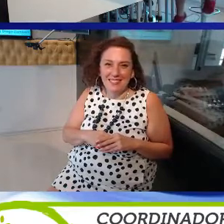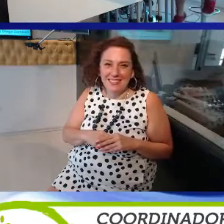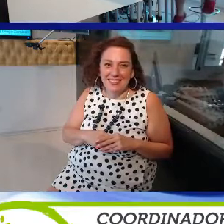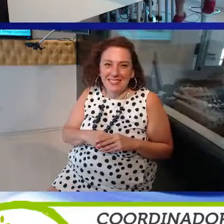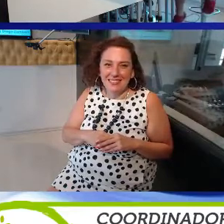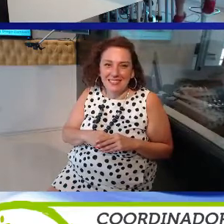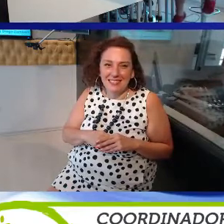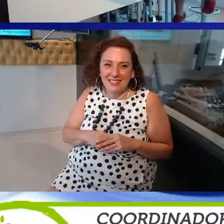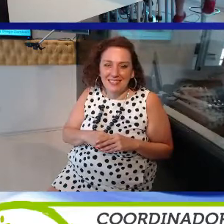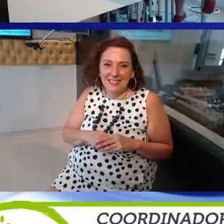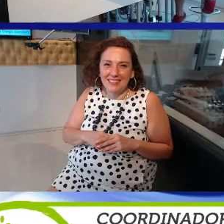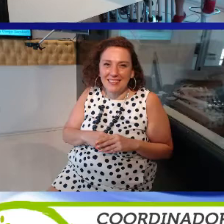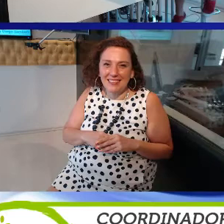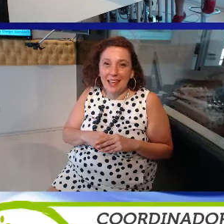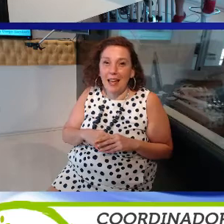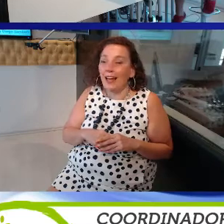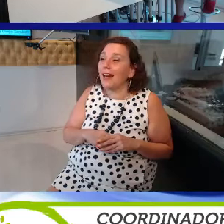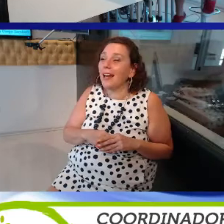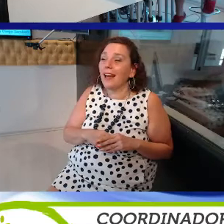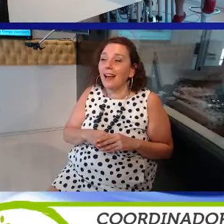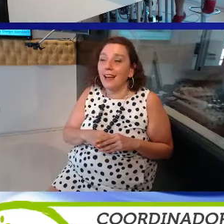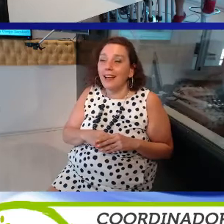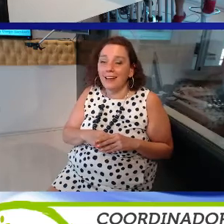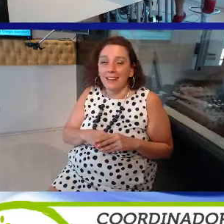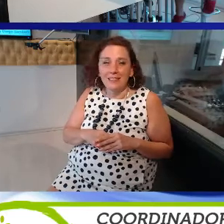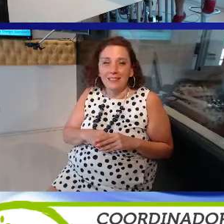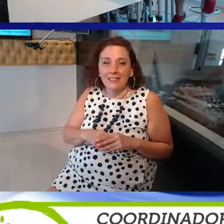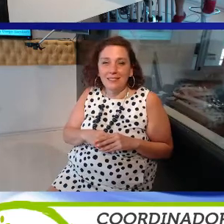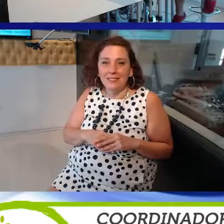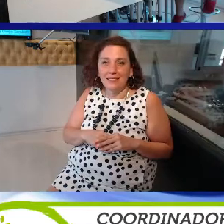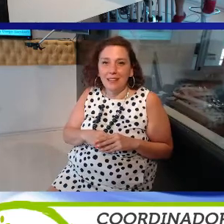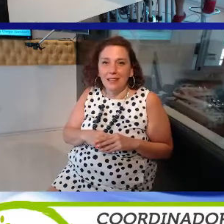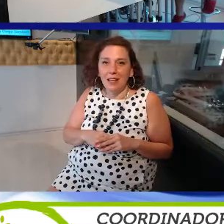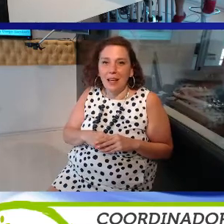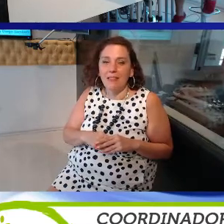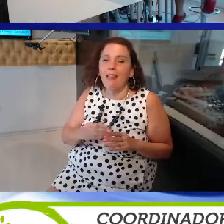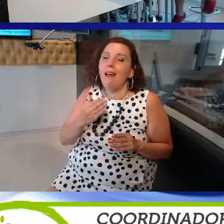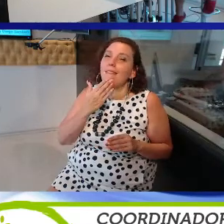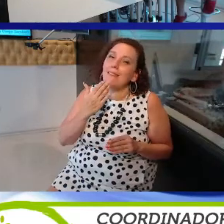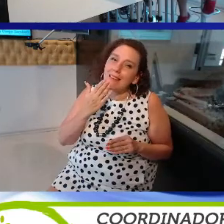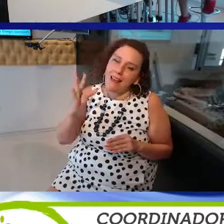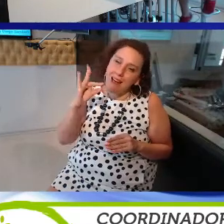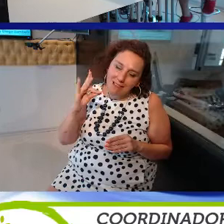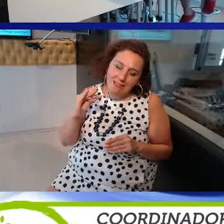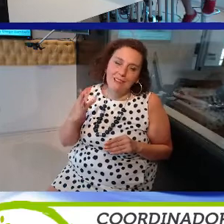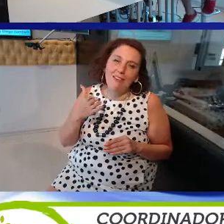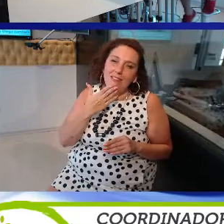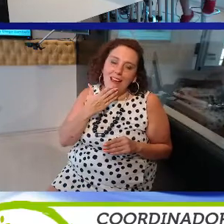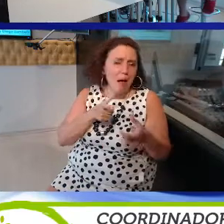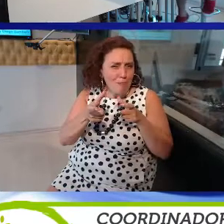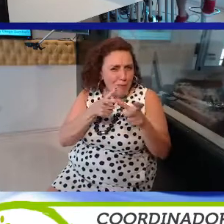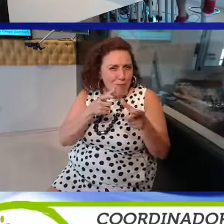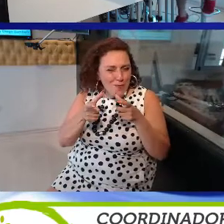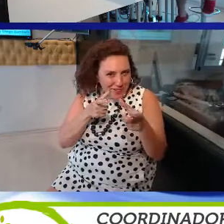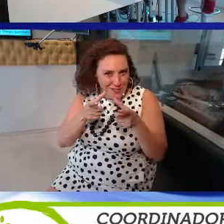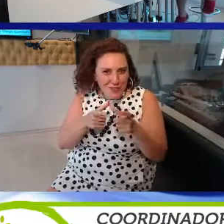son las 3:30, ¿hora de qué? ¿Qué te digo? Bueno, Diego, gracias por la comunicación. Y